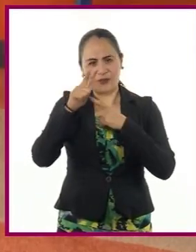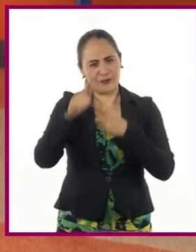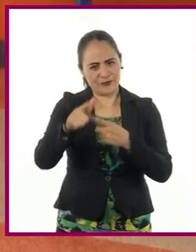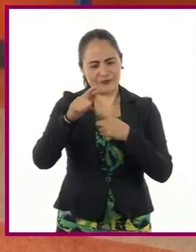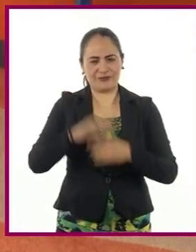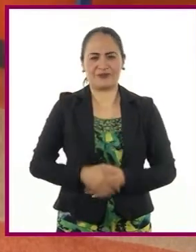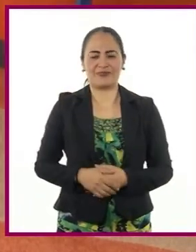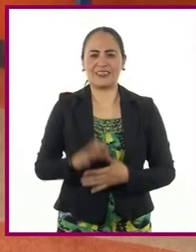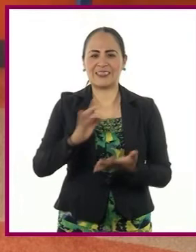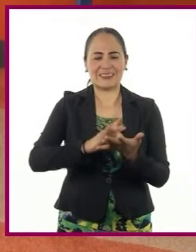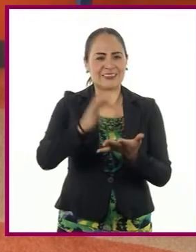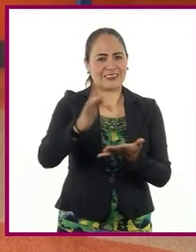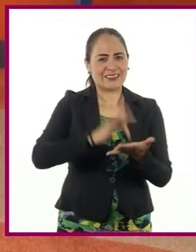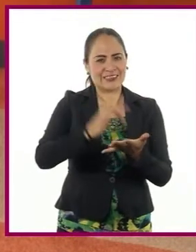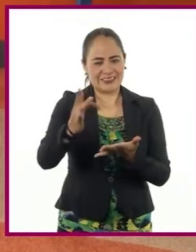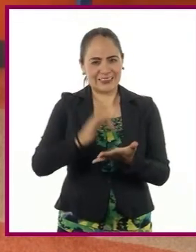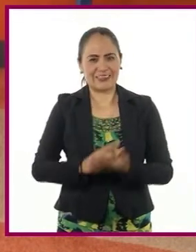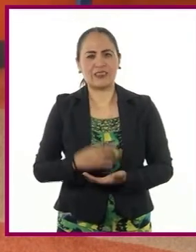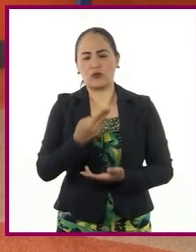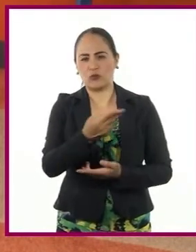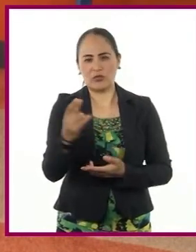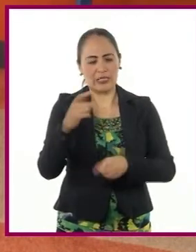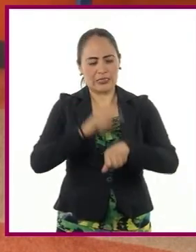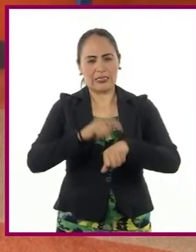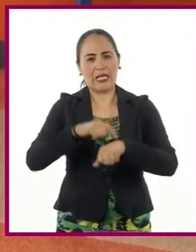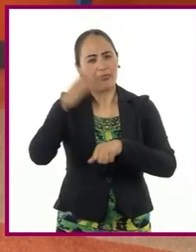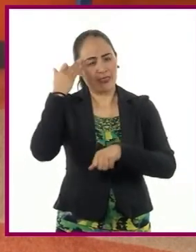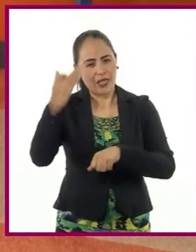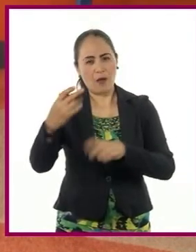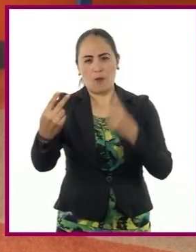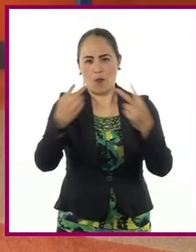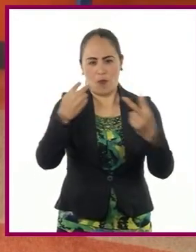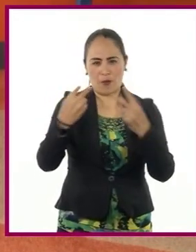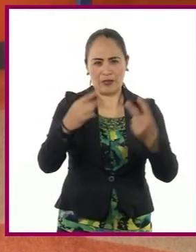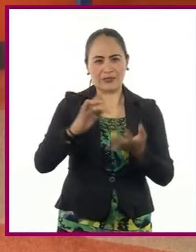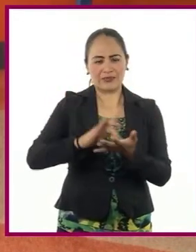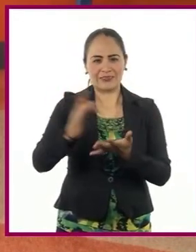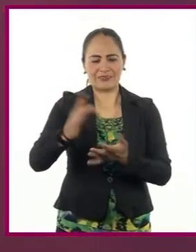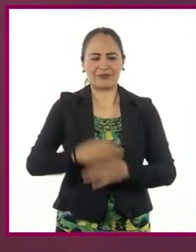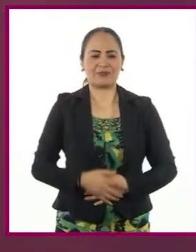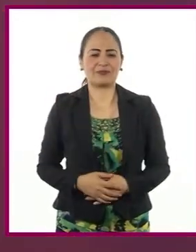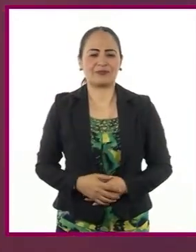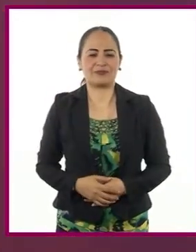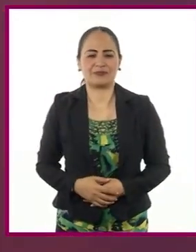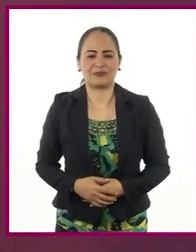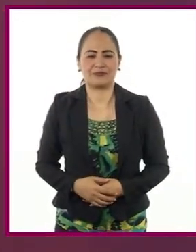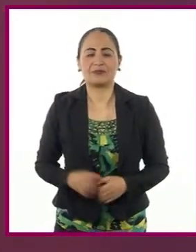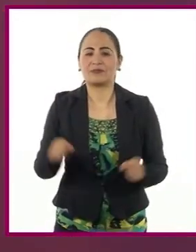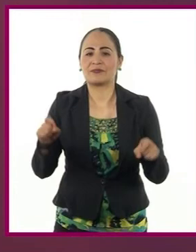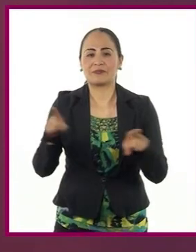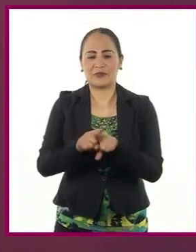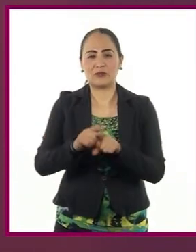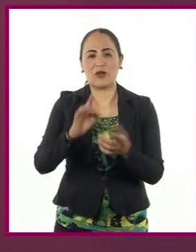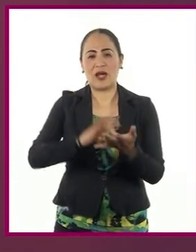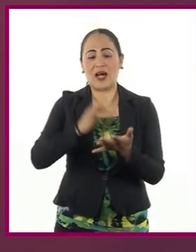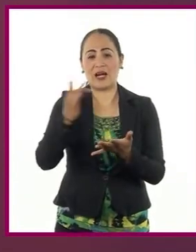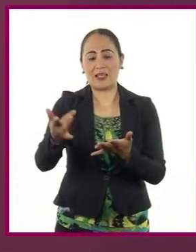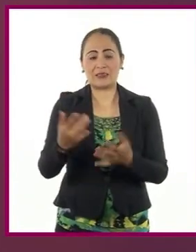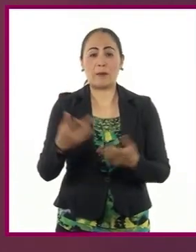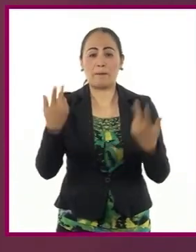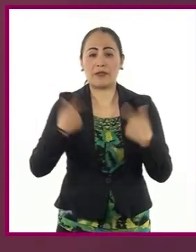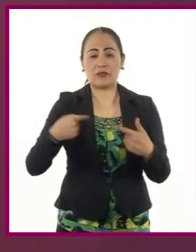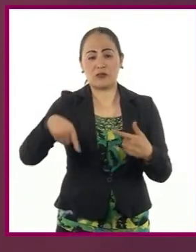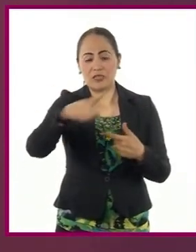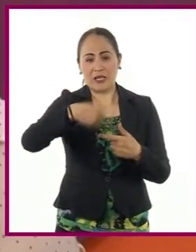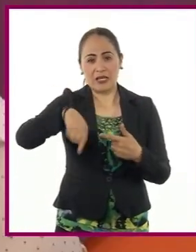Les agradecemos mucho que compartieran su tiempo y su conocimiento con nosotros. Quisiera agradecer también a las personas que hacen posible